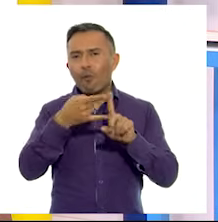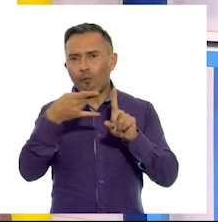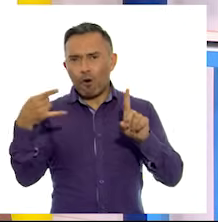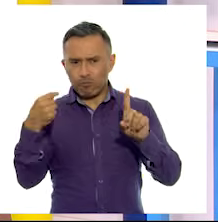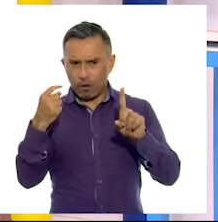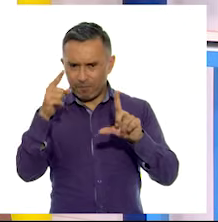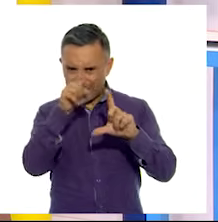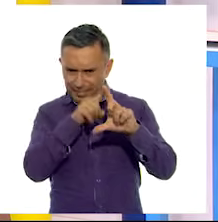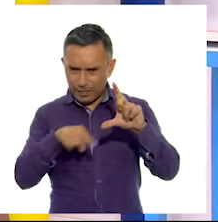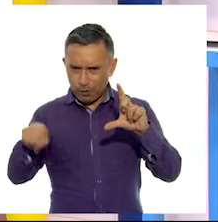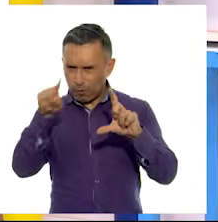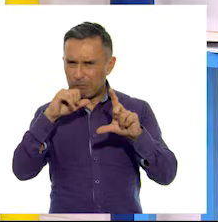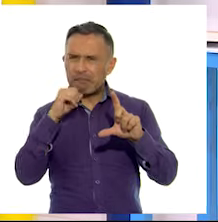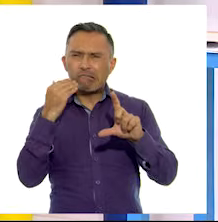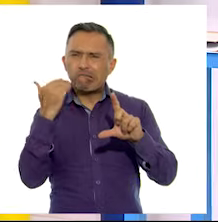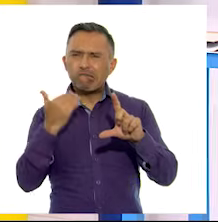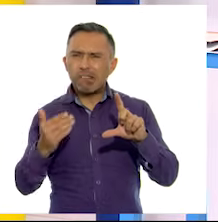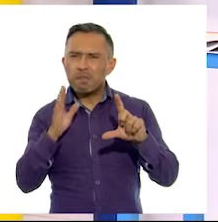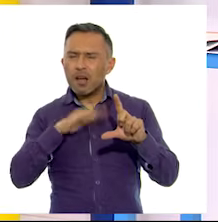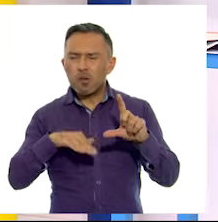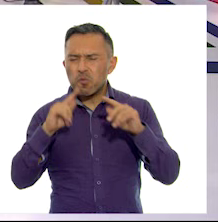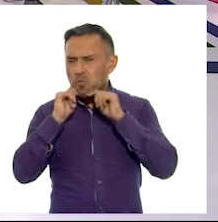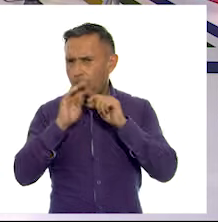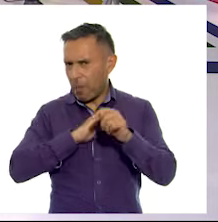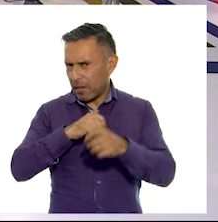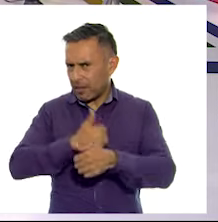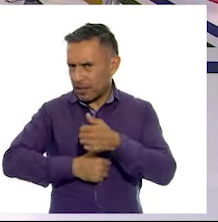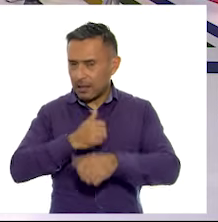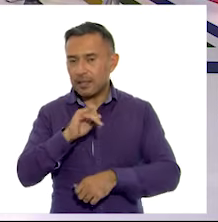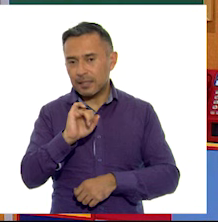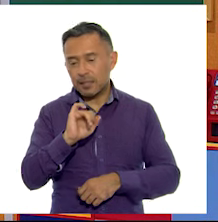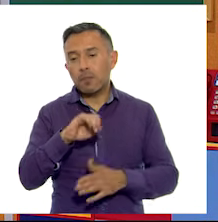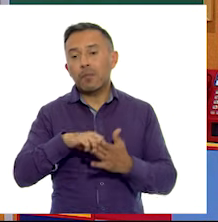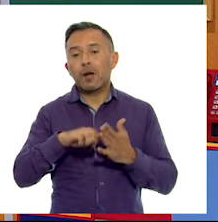circular, pero podemos intentar, ¿verdad? Sí, por ejemplo, yo voy a hacer un oso